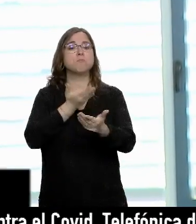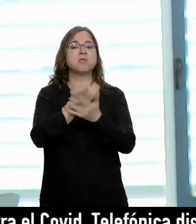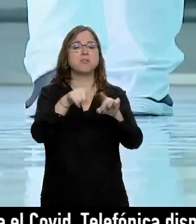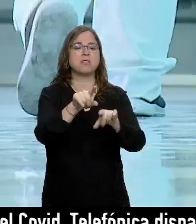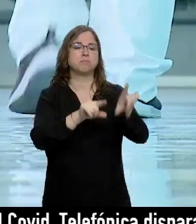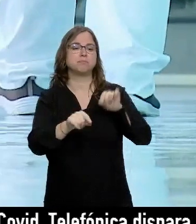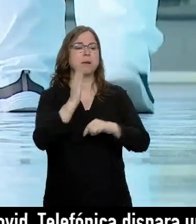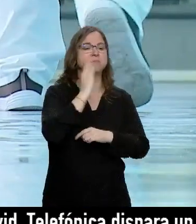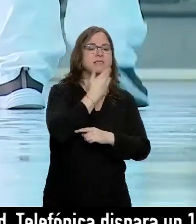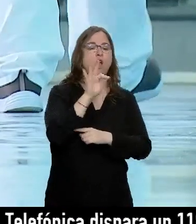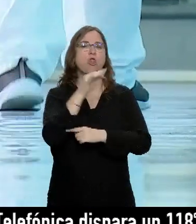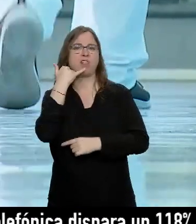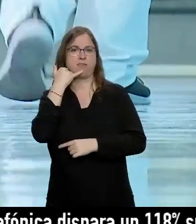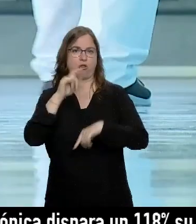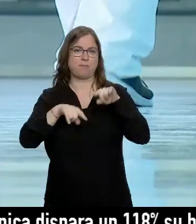cita.